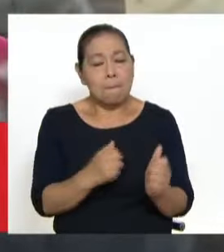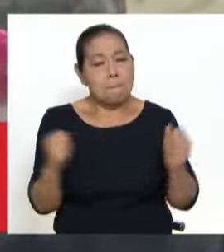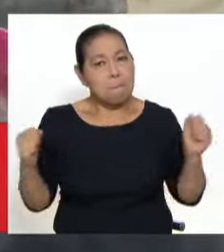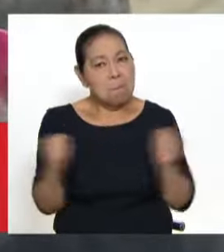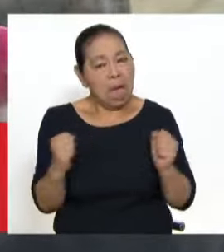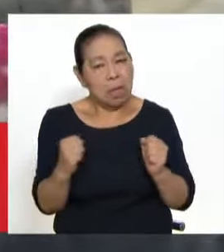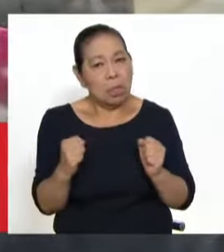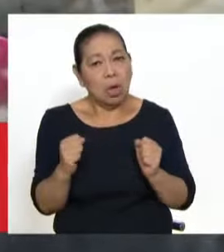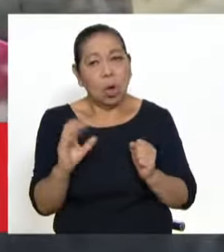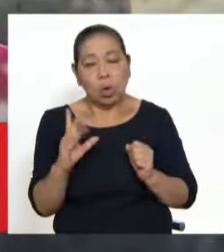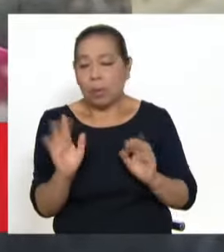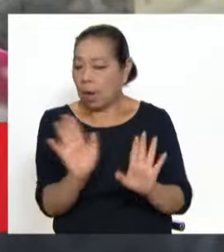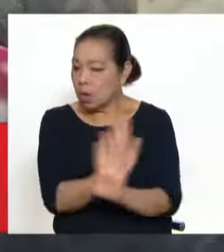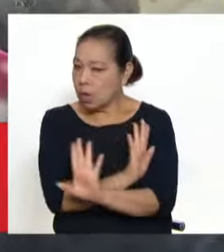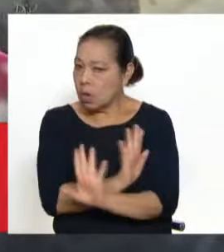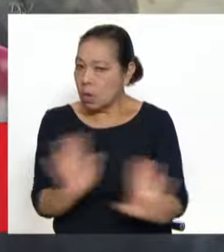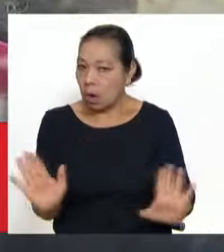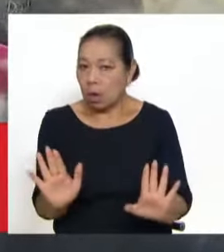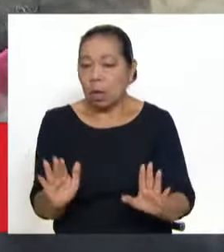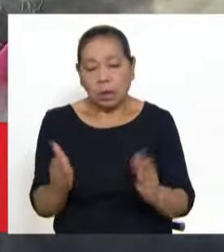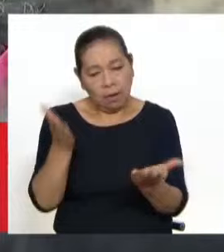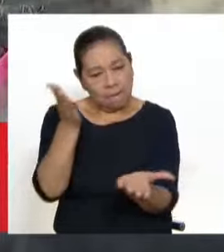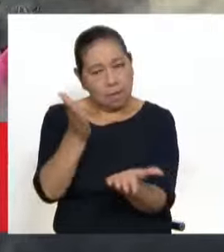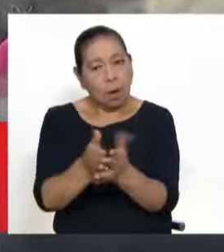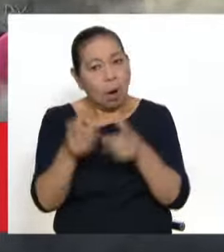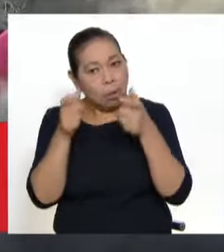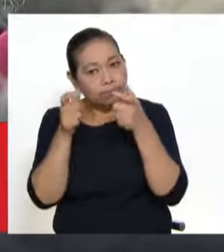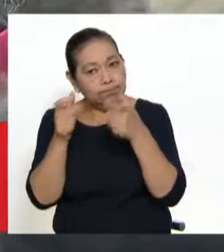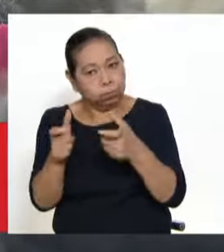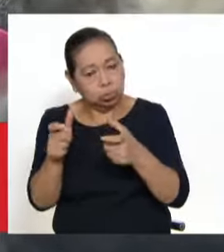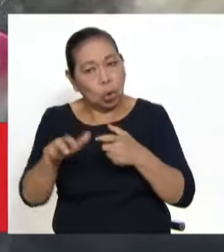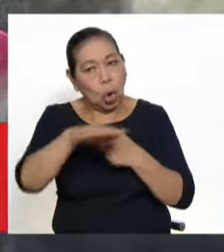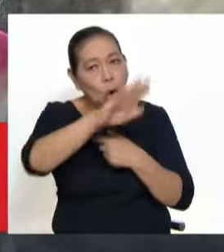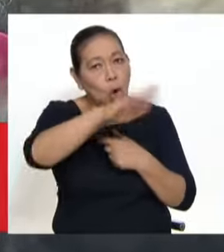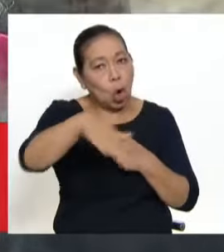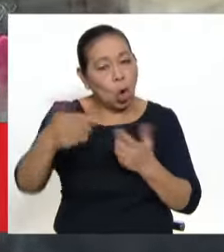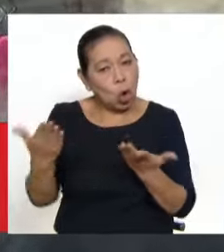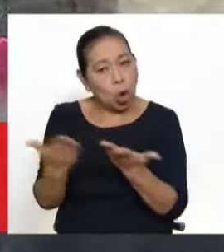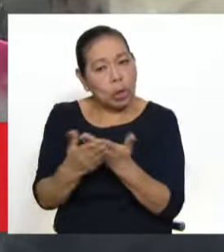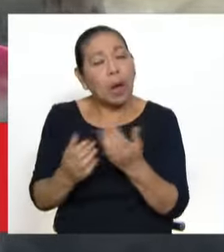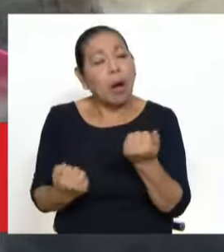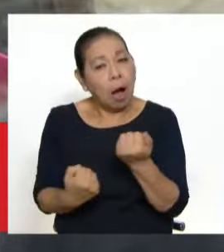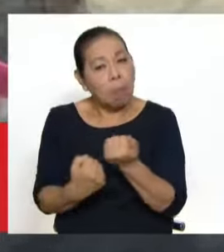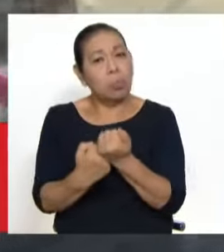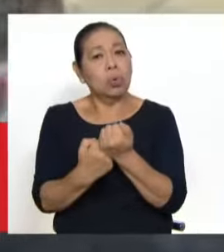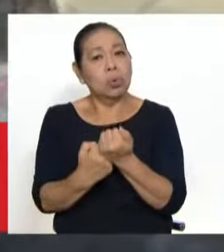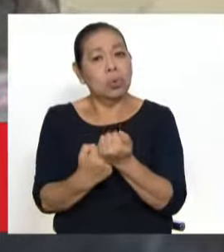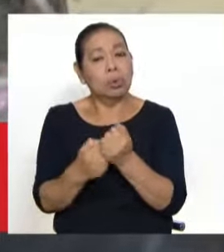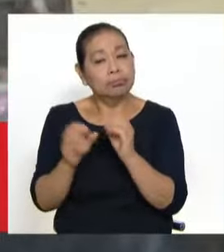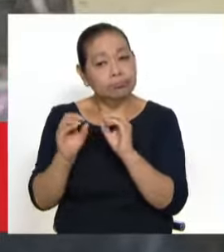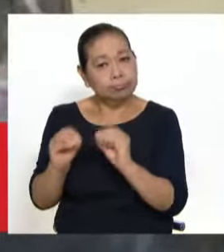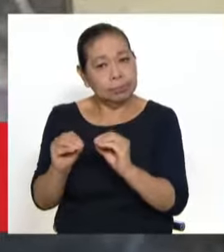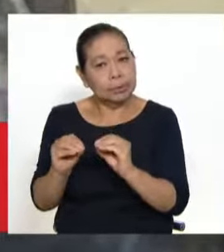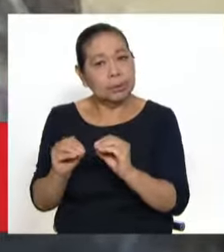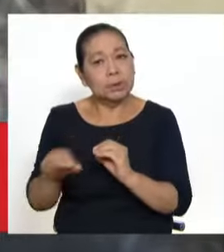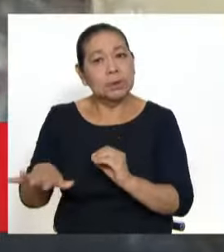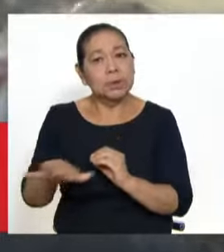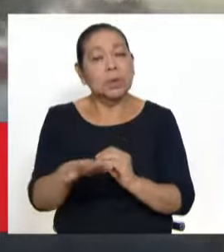ni desde la delincuencia organizada. Tenemos que ser muy vigilantes y tenemos que darle toda la fuerza y la capacidad